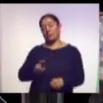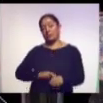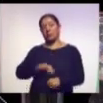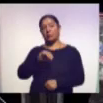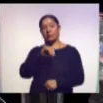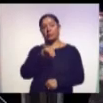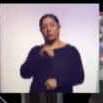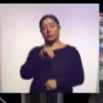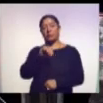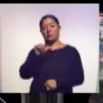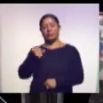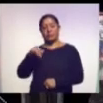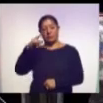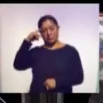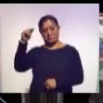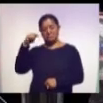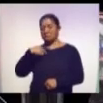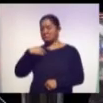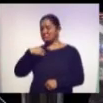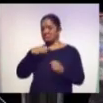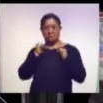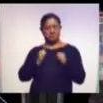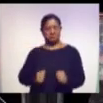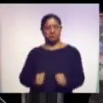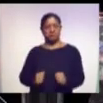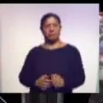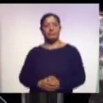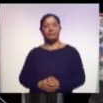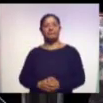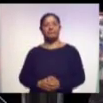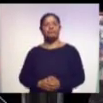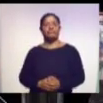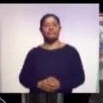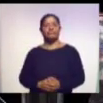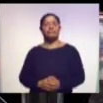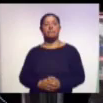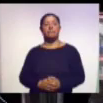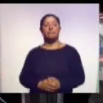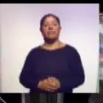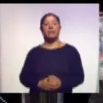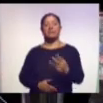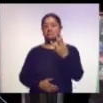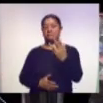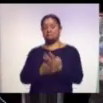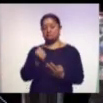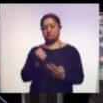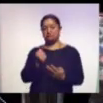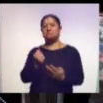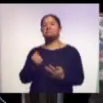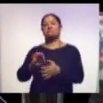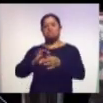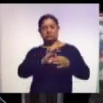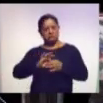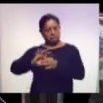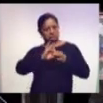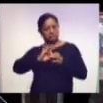estamos convencidos que una adecuada relación entre poderes debe de ser